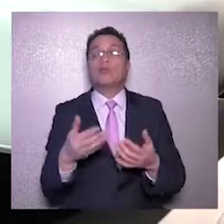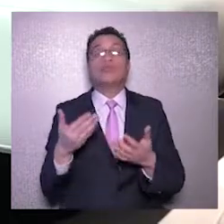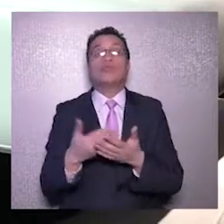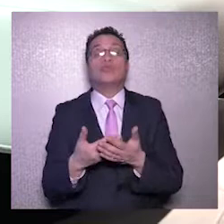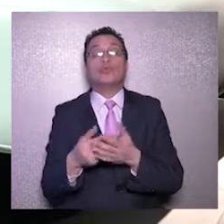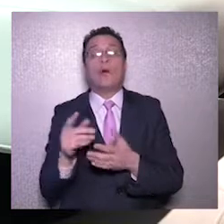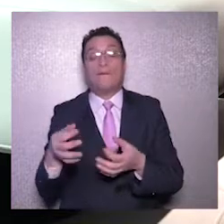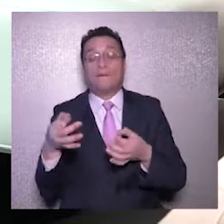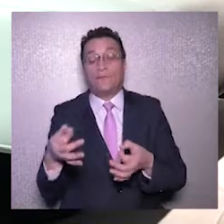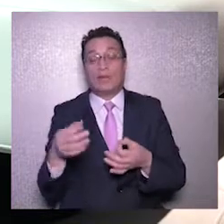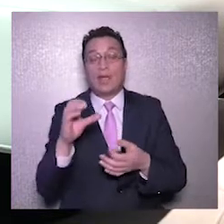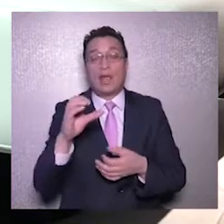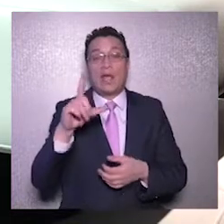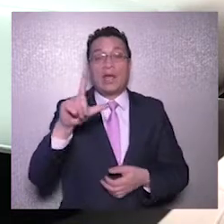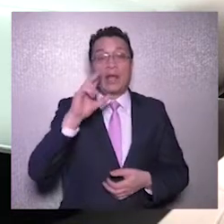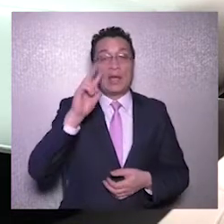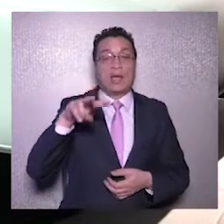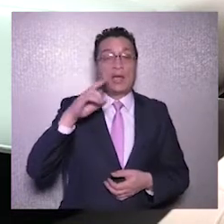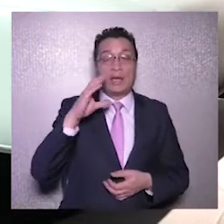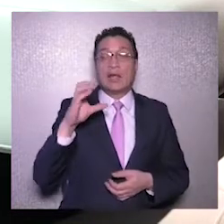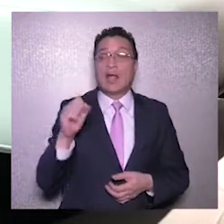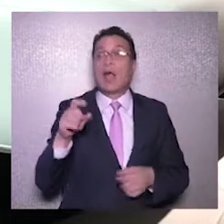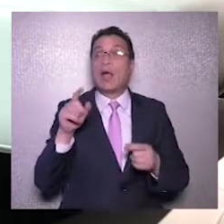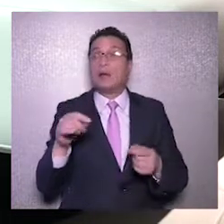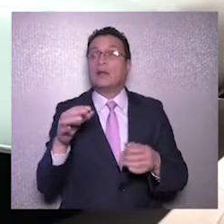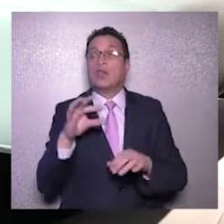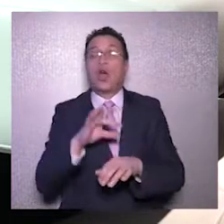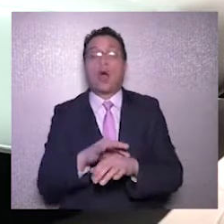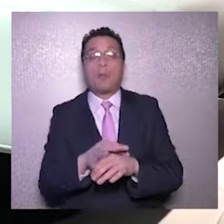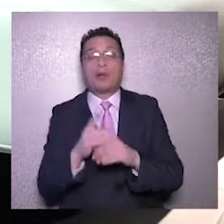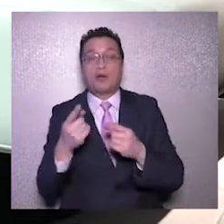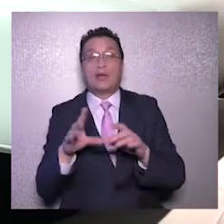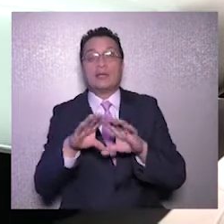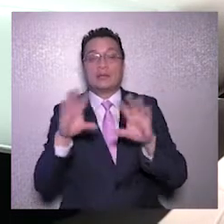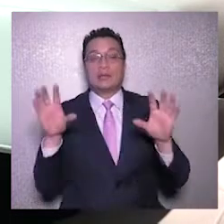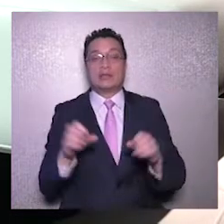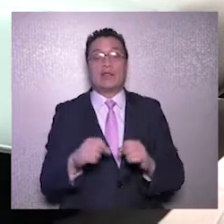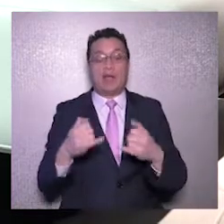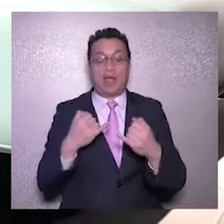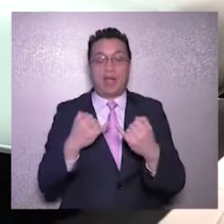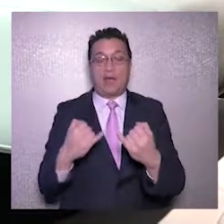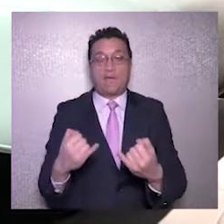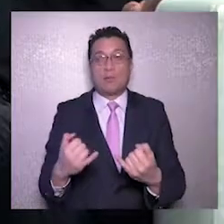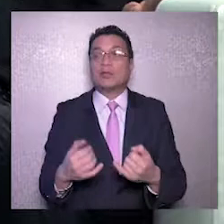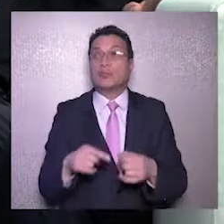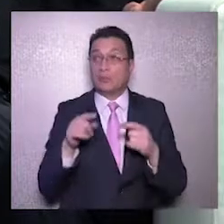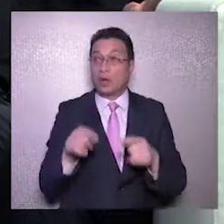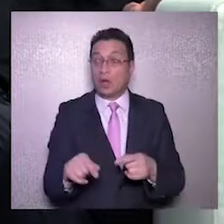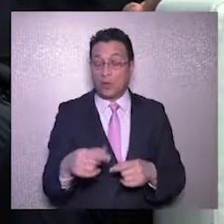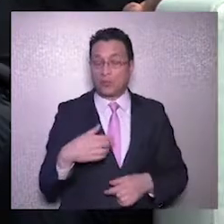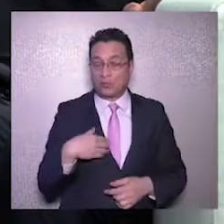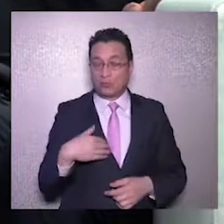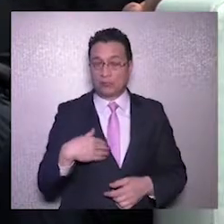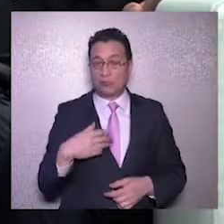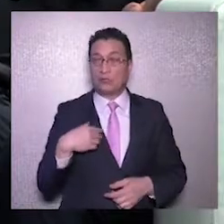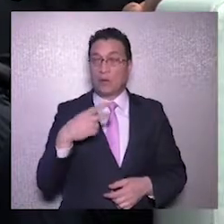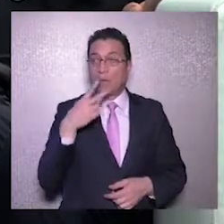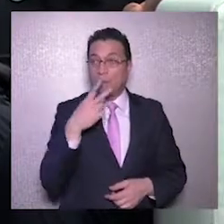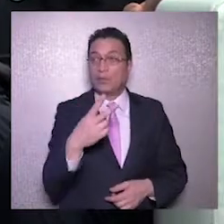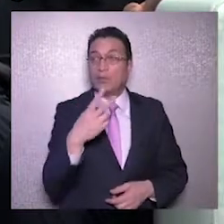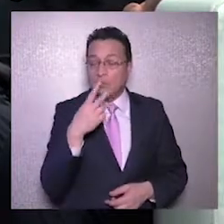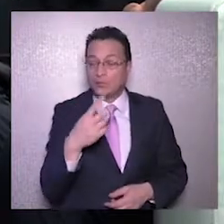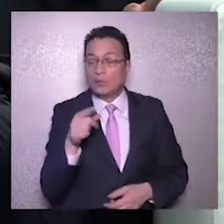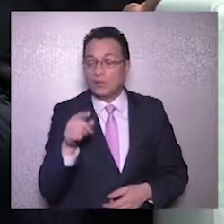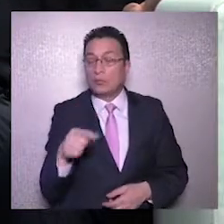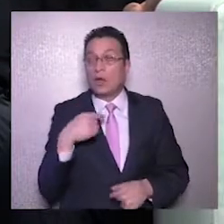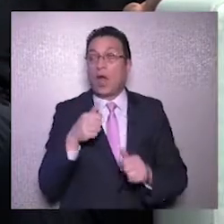clínicas y el 94% de los hospitales con sistemas de informatización. Esto a mí me tocó, con el apoyo de muchos de los que